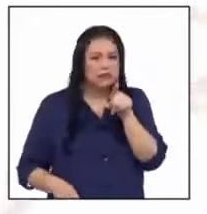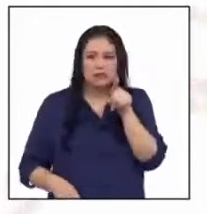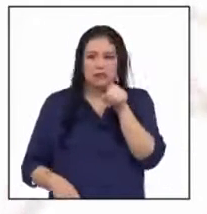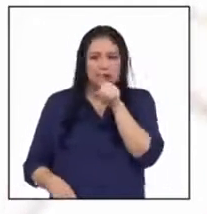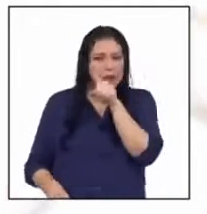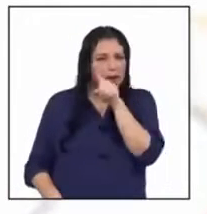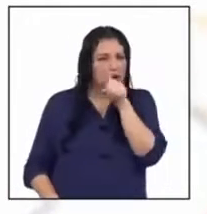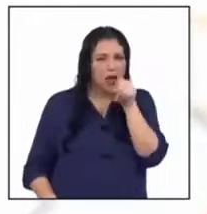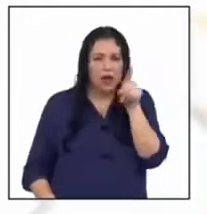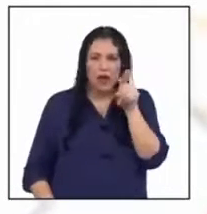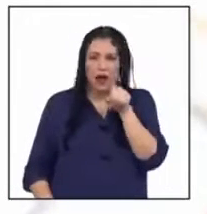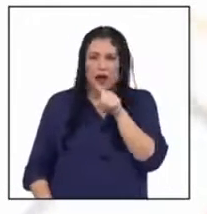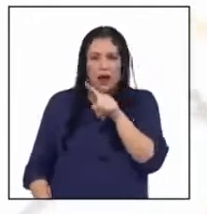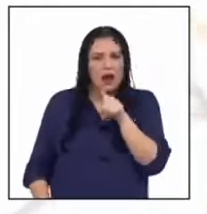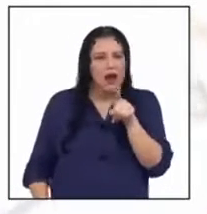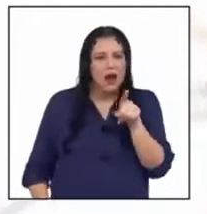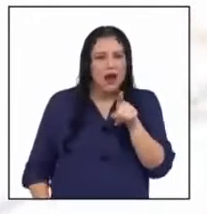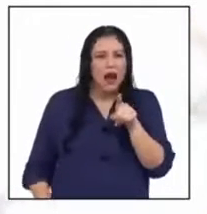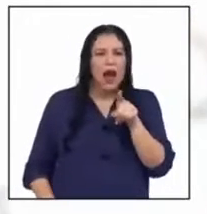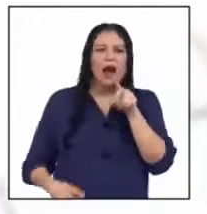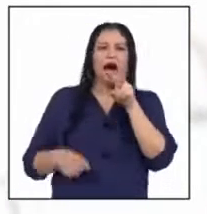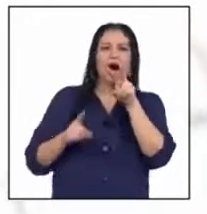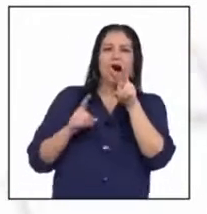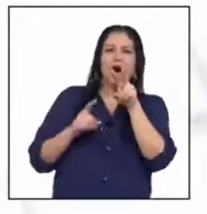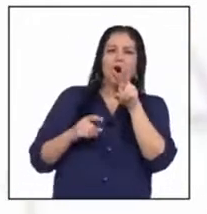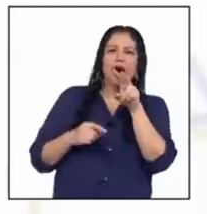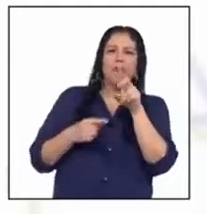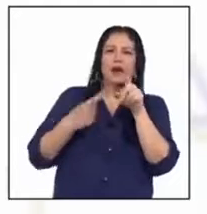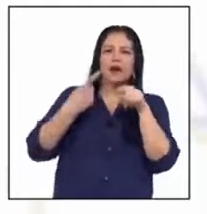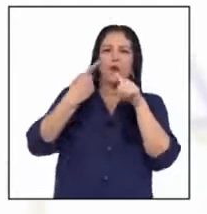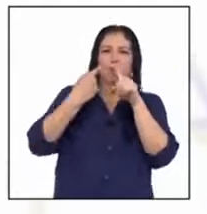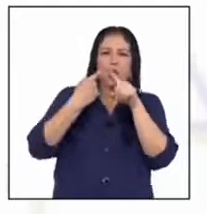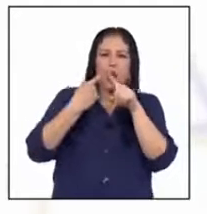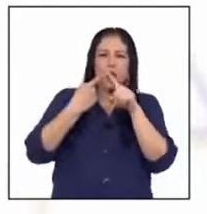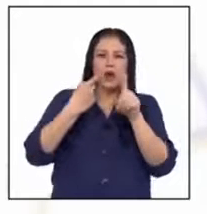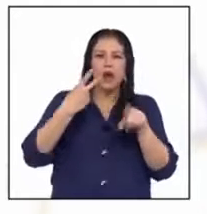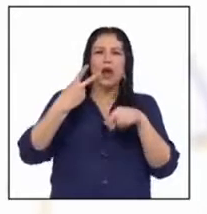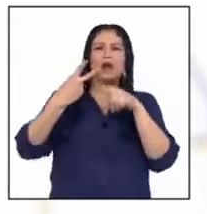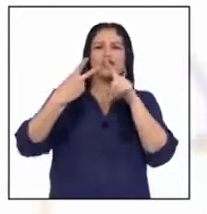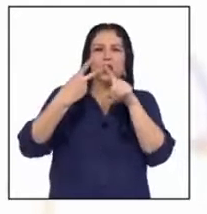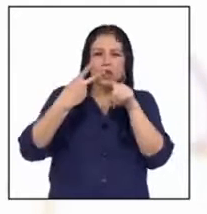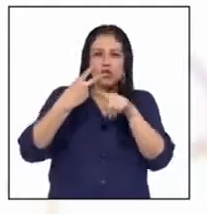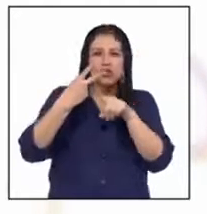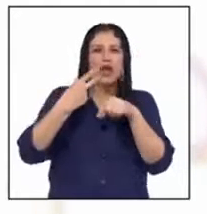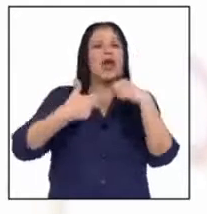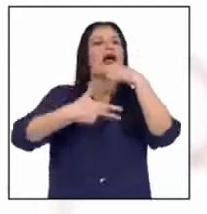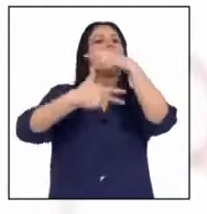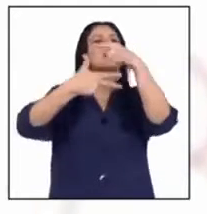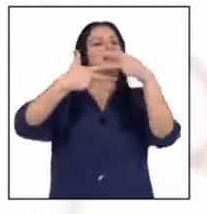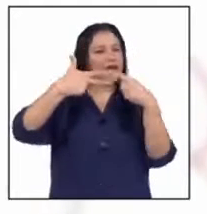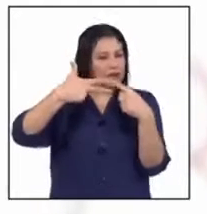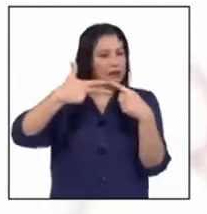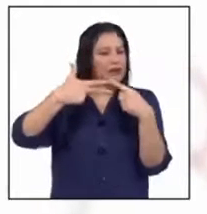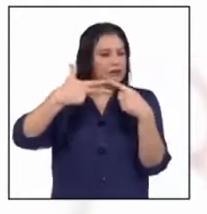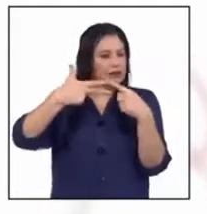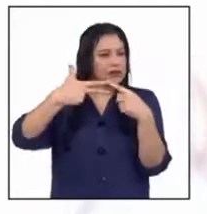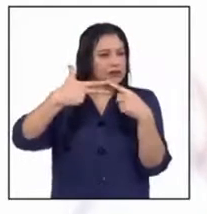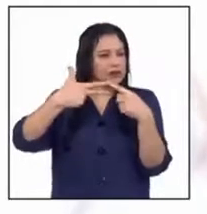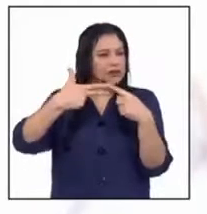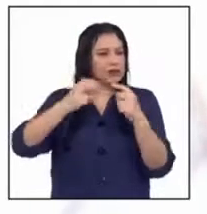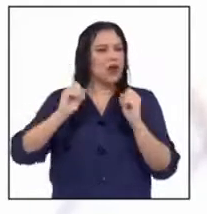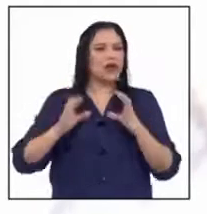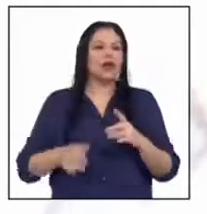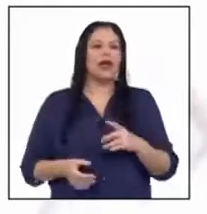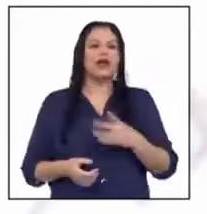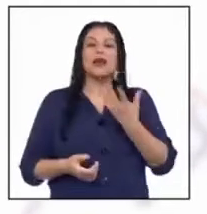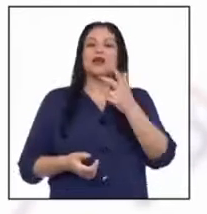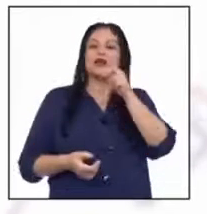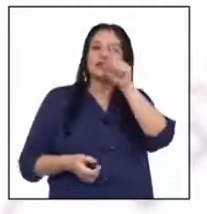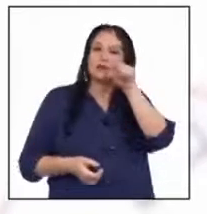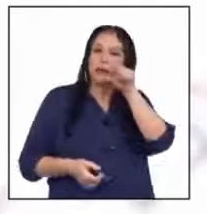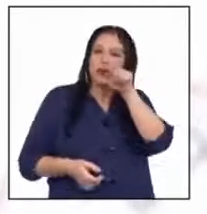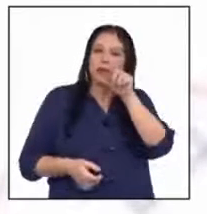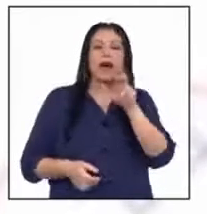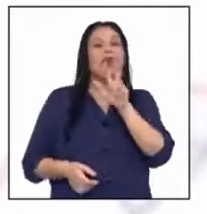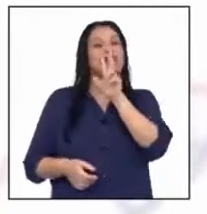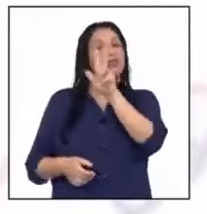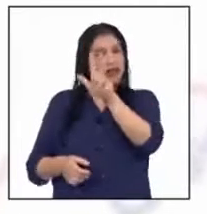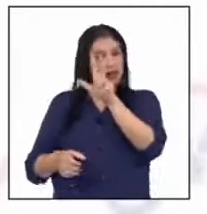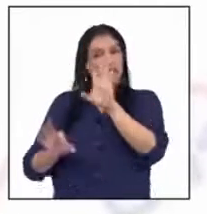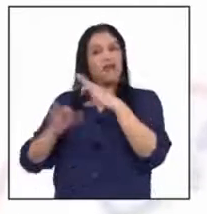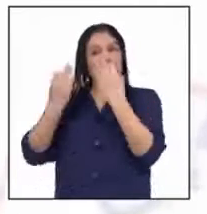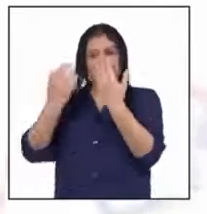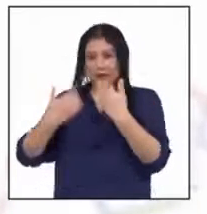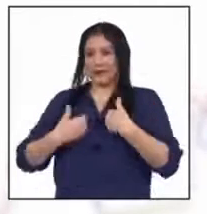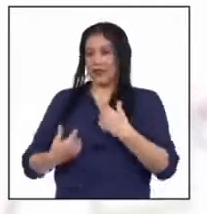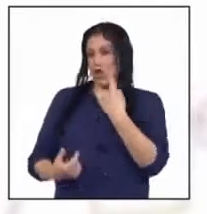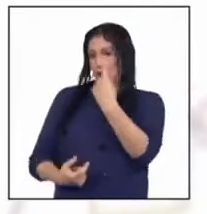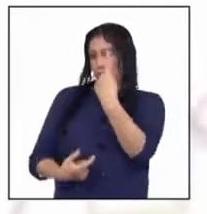Vamos a ver, aquí tenemos 1, 2 y 3. Entonces son en total 3 familias que tienen